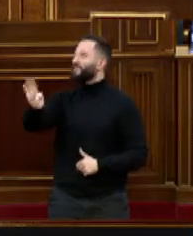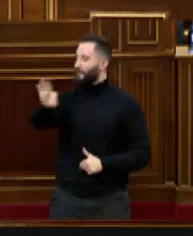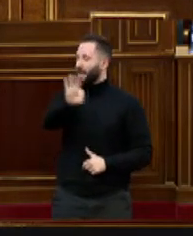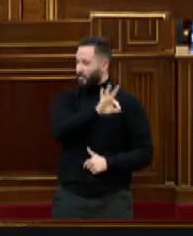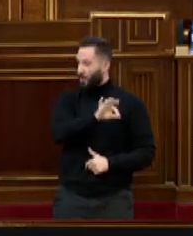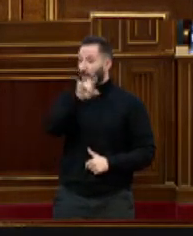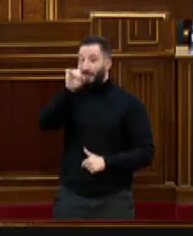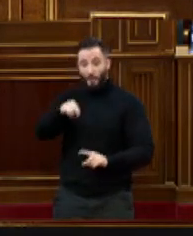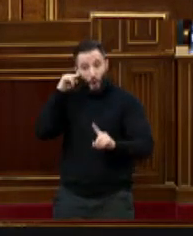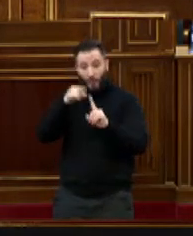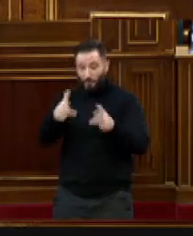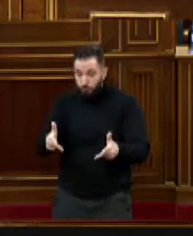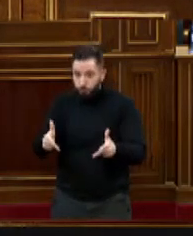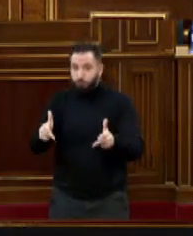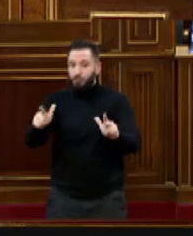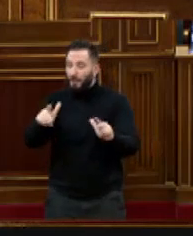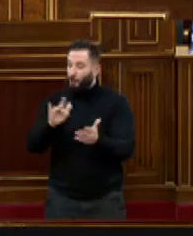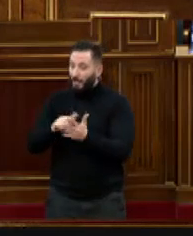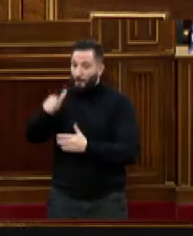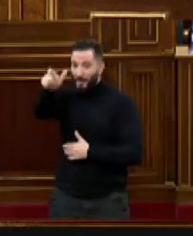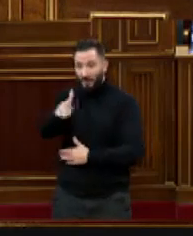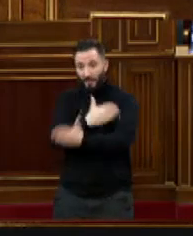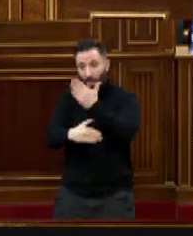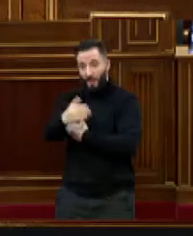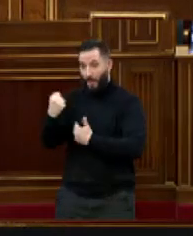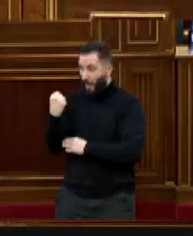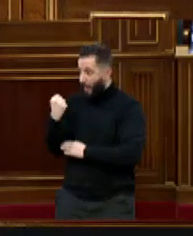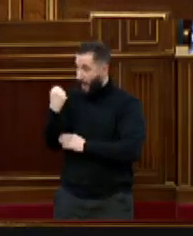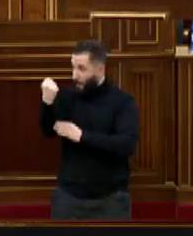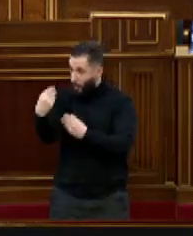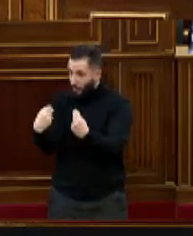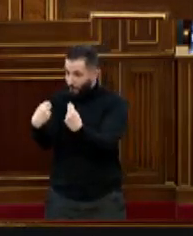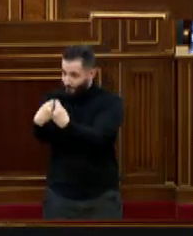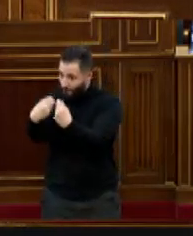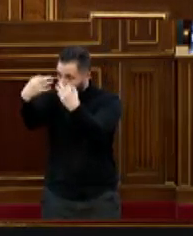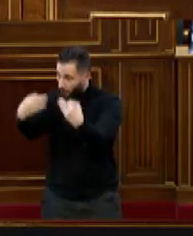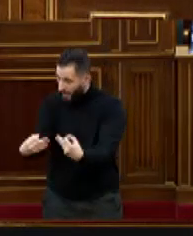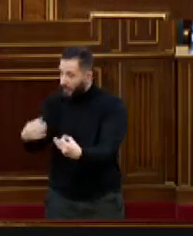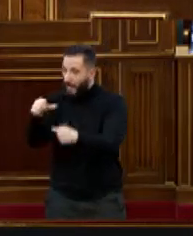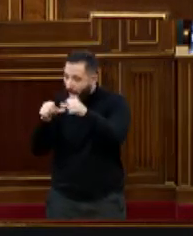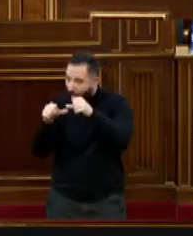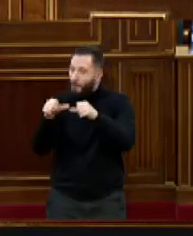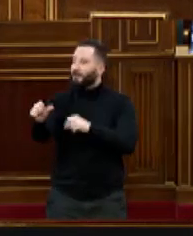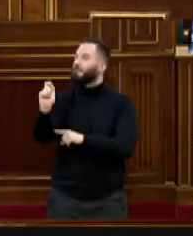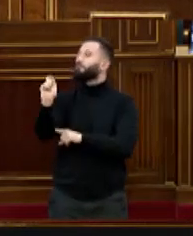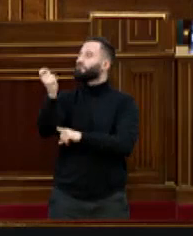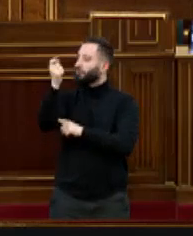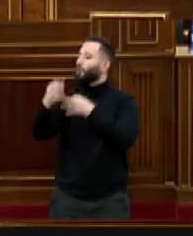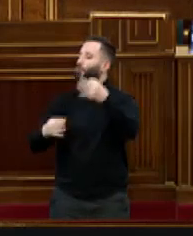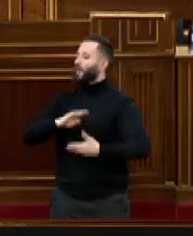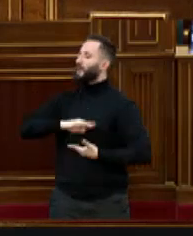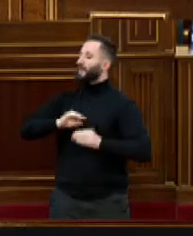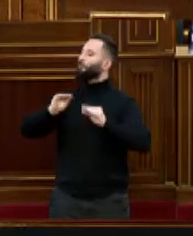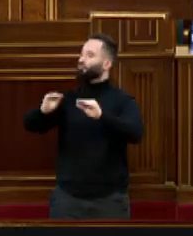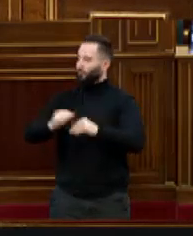permitir que con los apoyos adecuados apoyos que están en construcción esto se pueda llevar a cabo